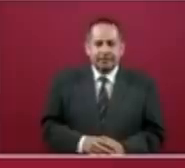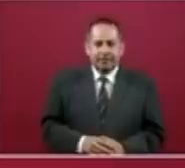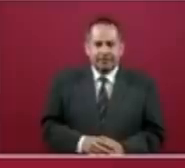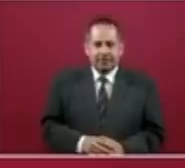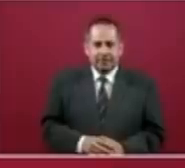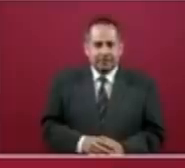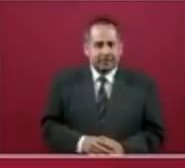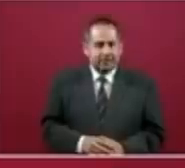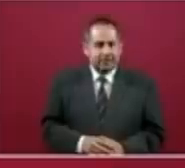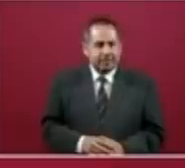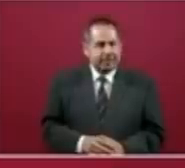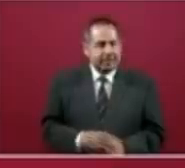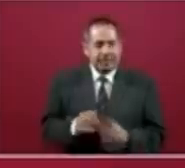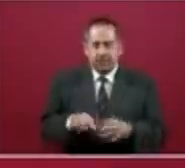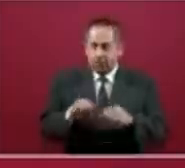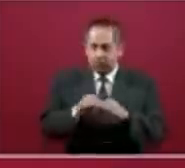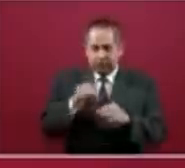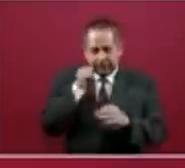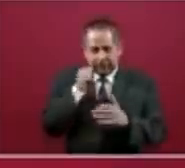en todo